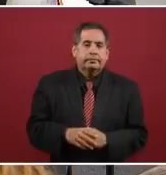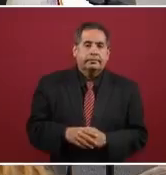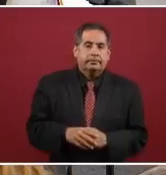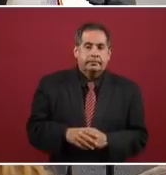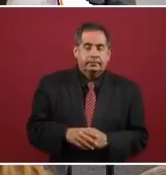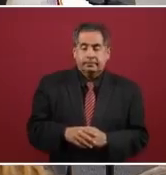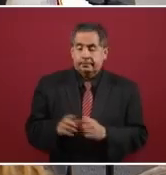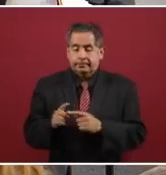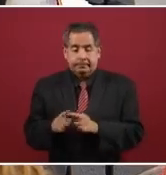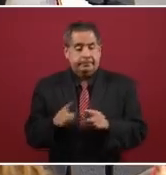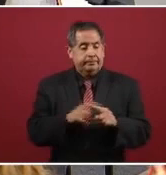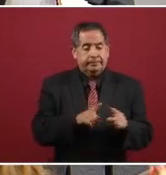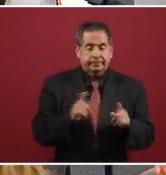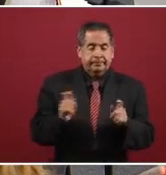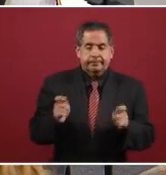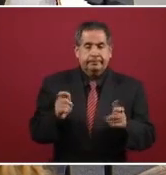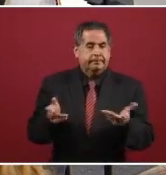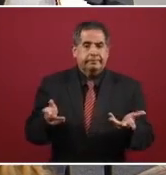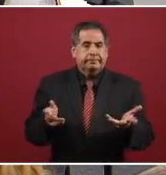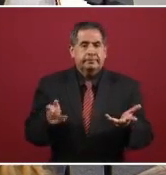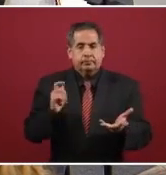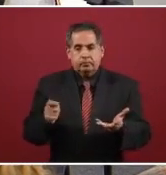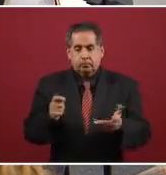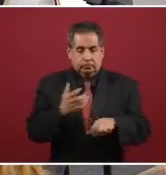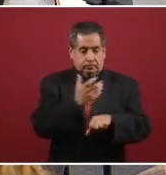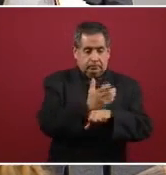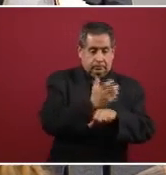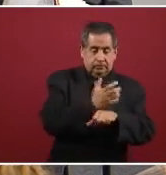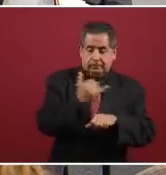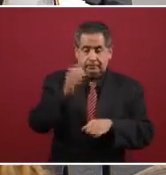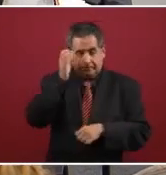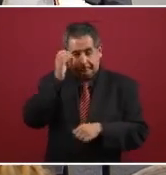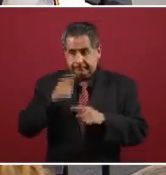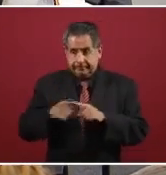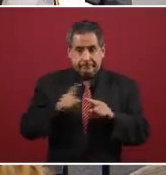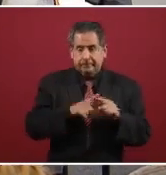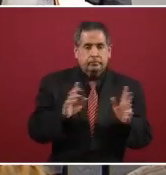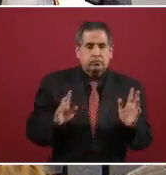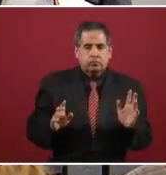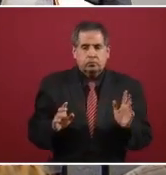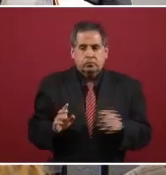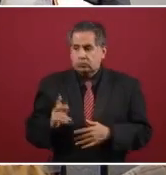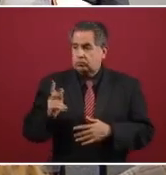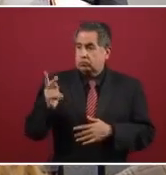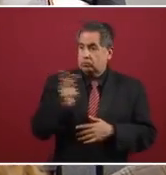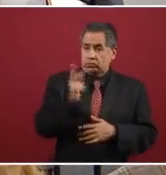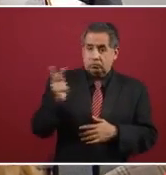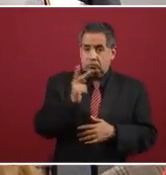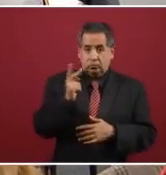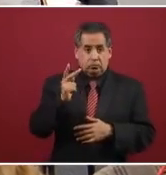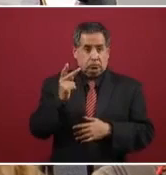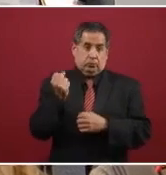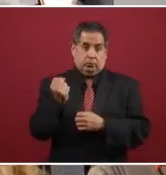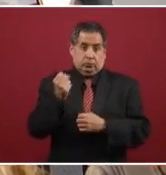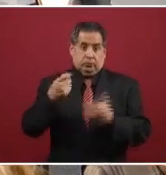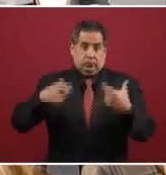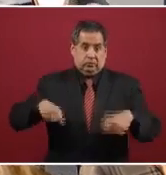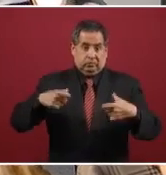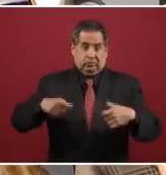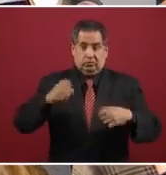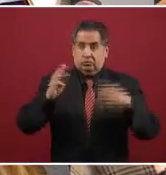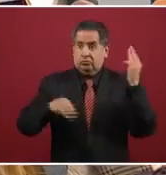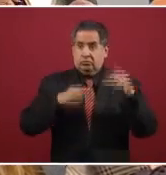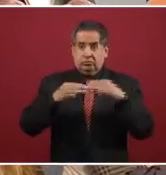las diferencias entre Estados Unidos y China, las dos principales economías del mundo, es